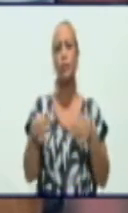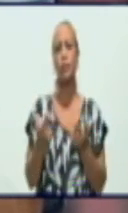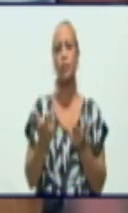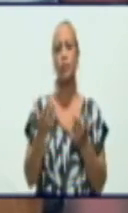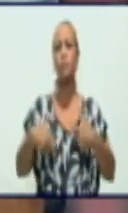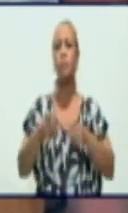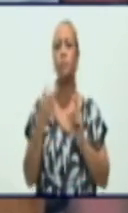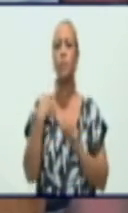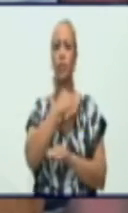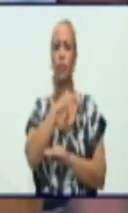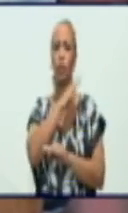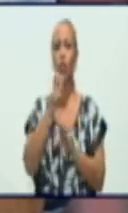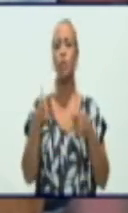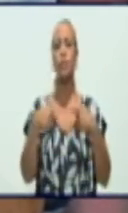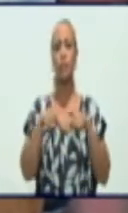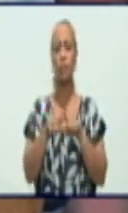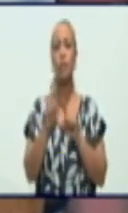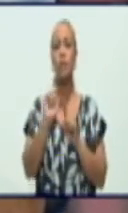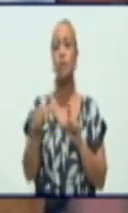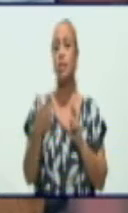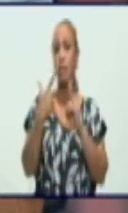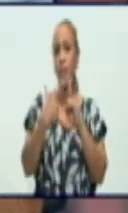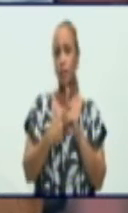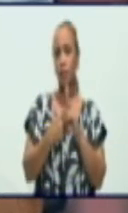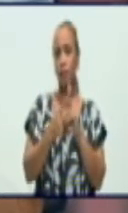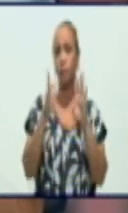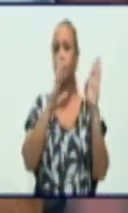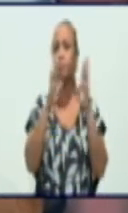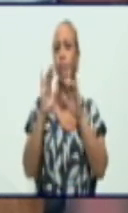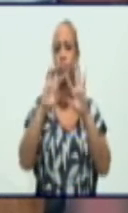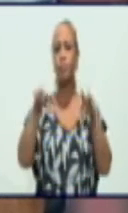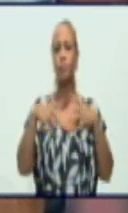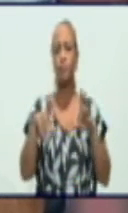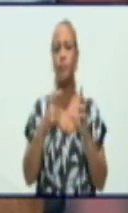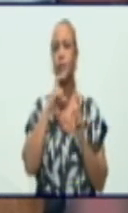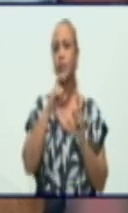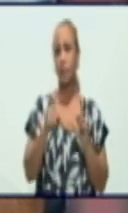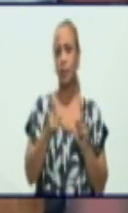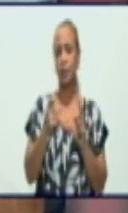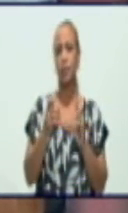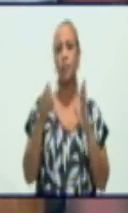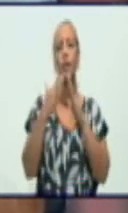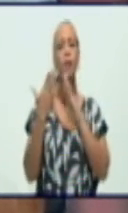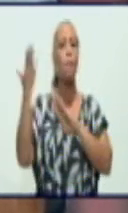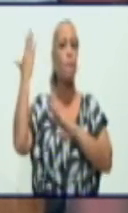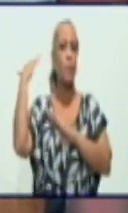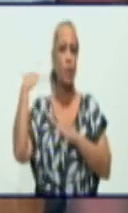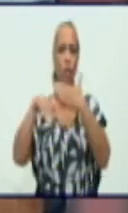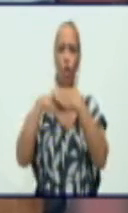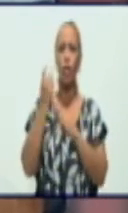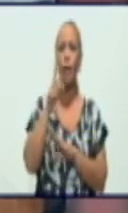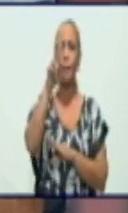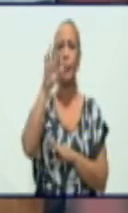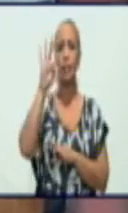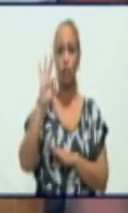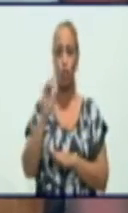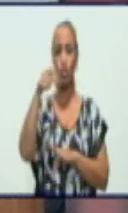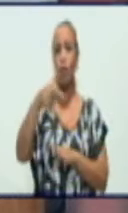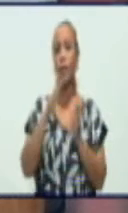Unión. Y el periodo crítico de esta contingencia la vivimos el pasado día 28 de